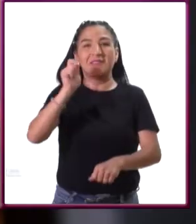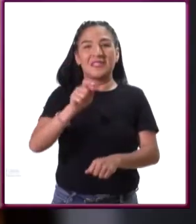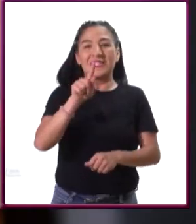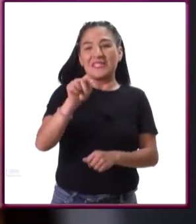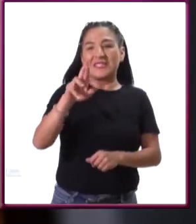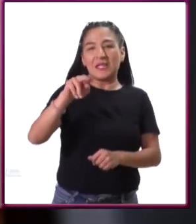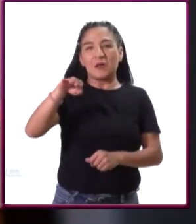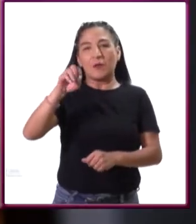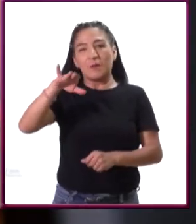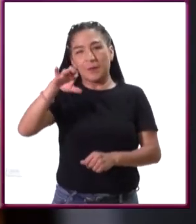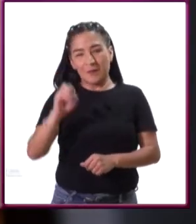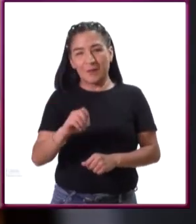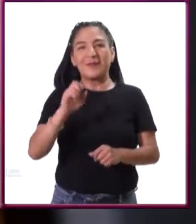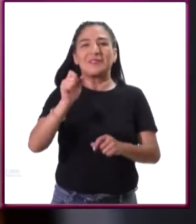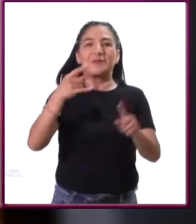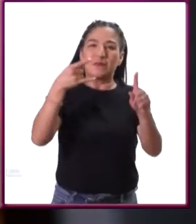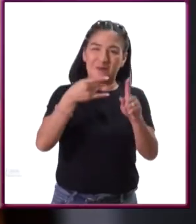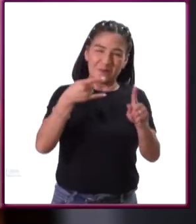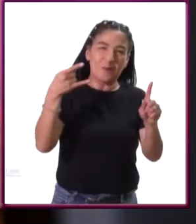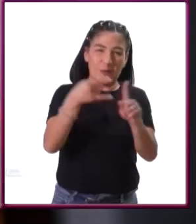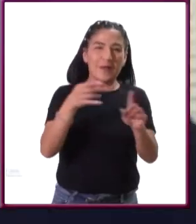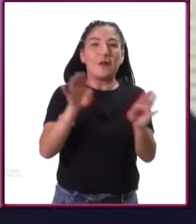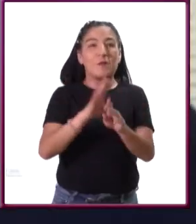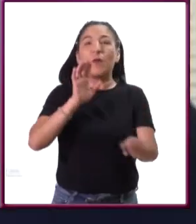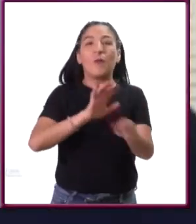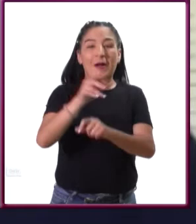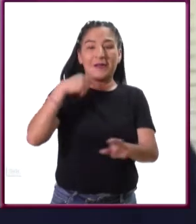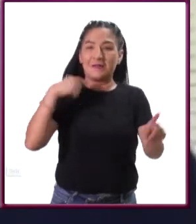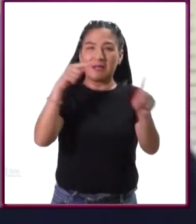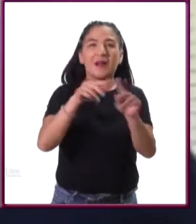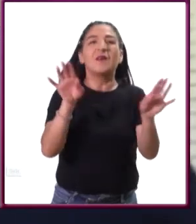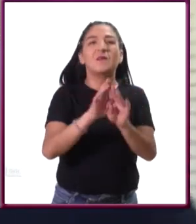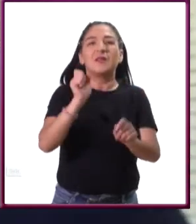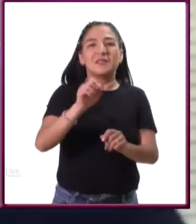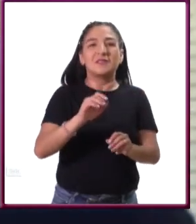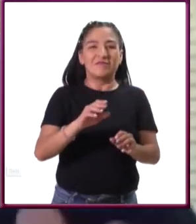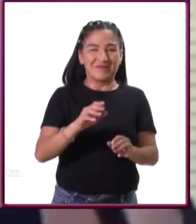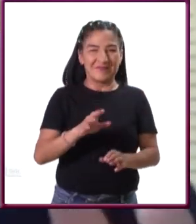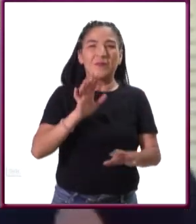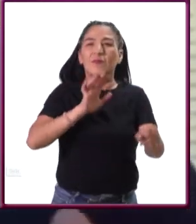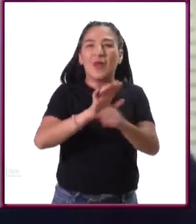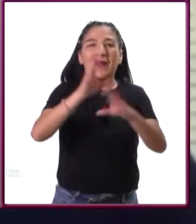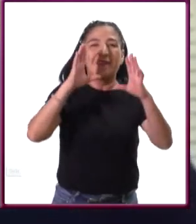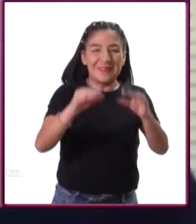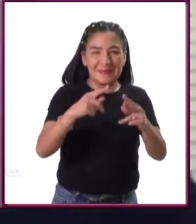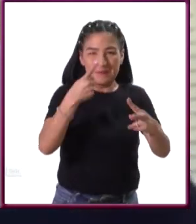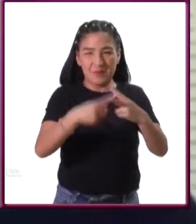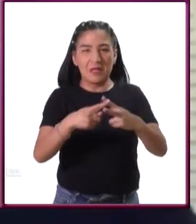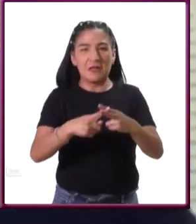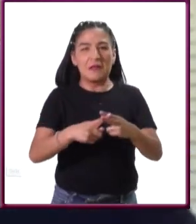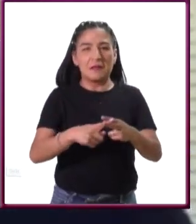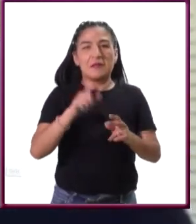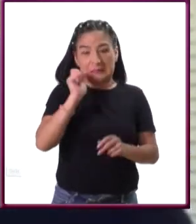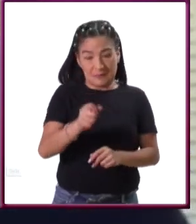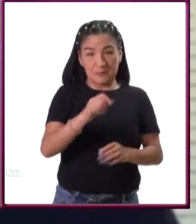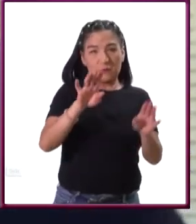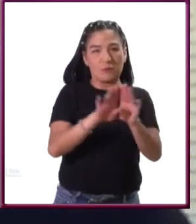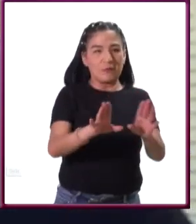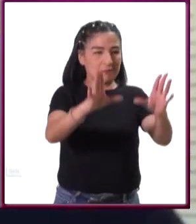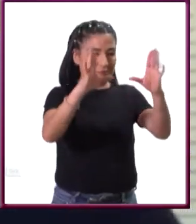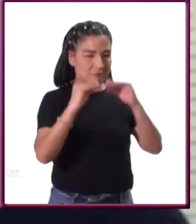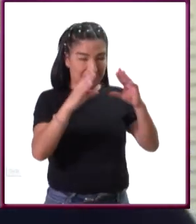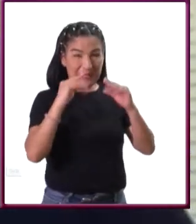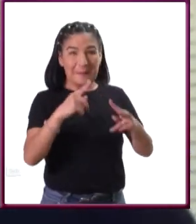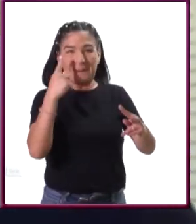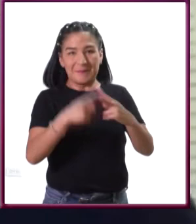perfecto. Pero el objetivo de mi película no sería enseñar el trinomio, sino decirle a la gente que se nos enseñan matemáticas en la primaria,